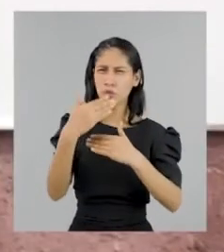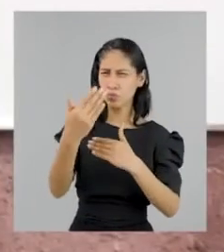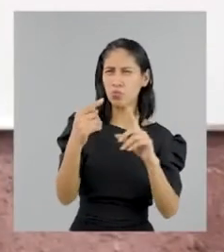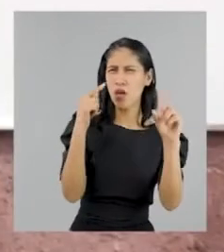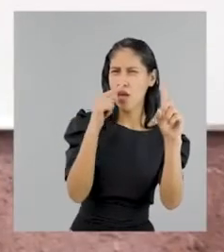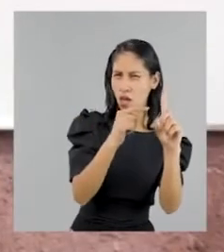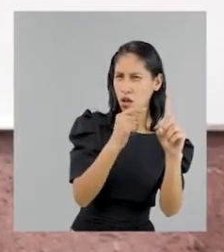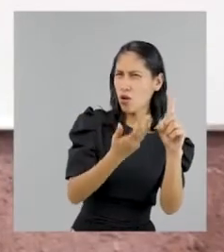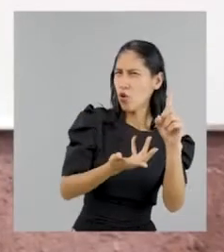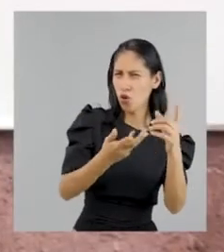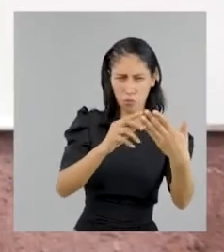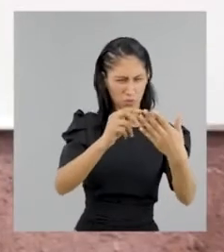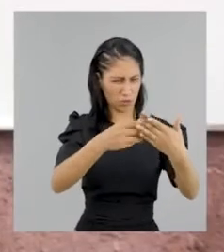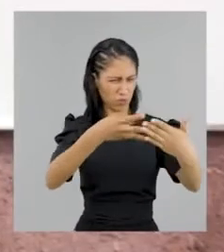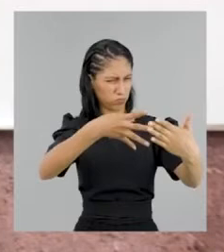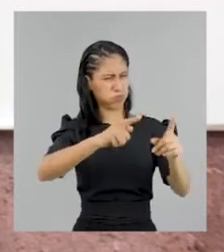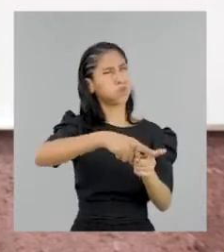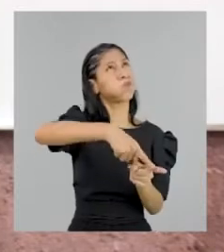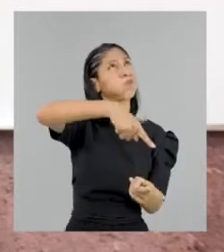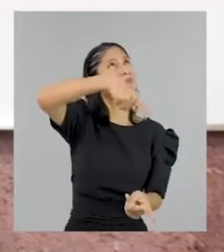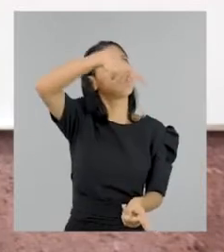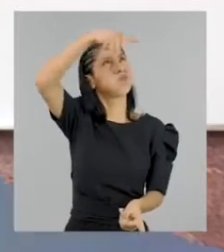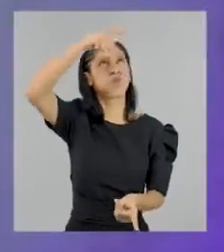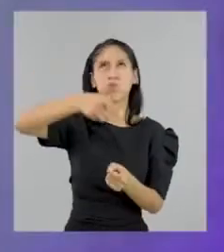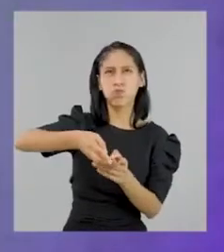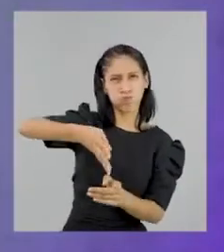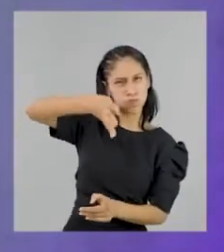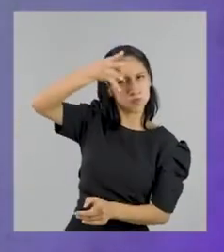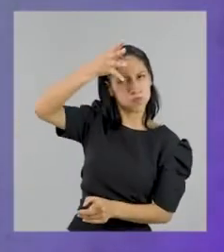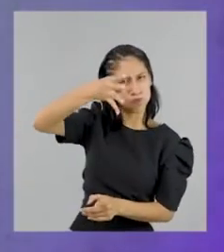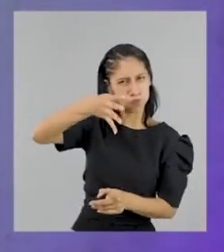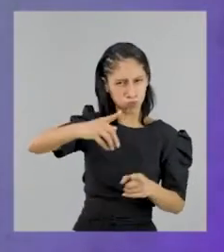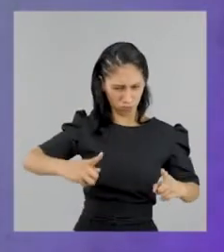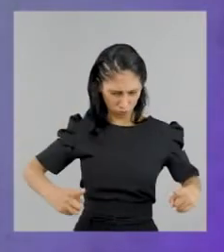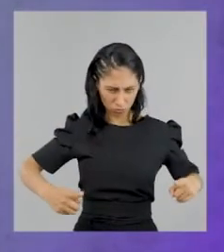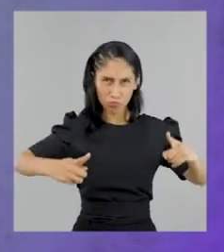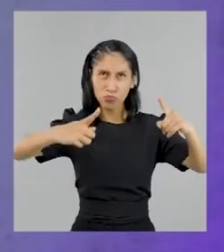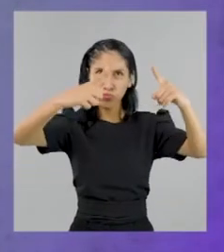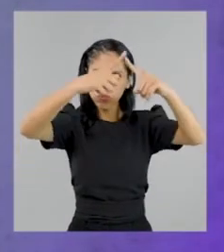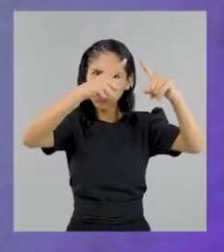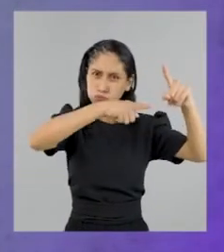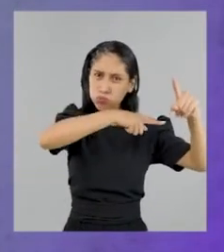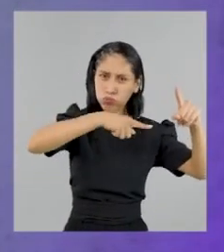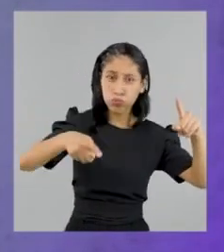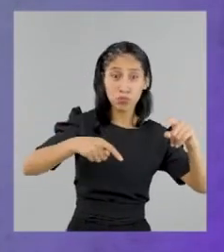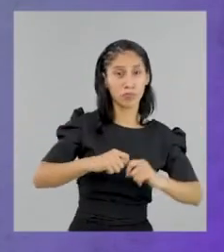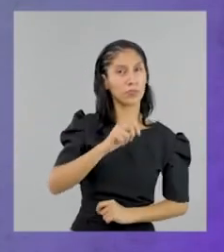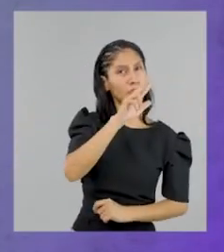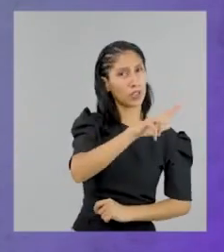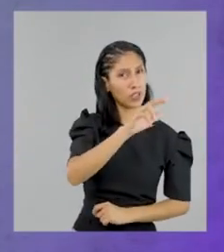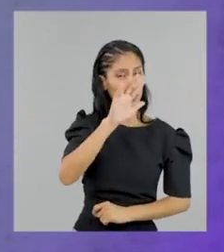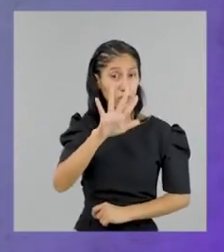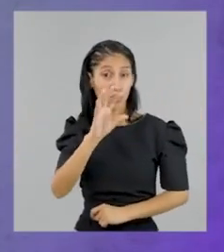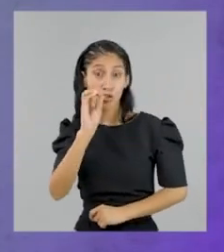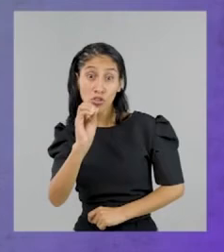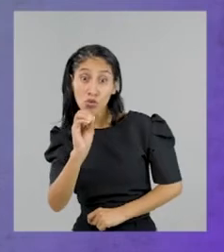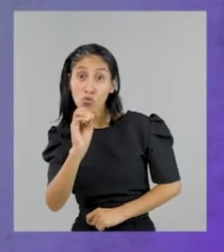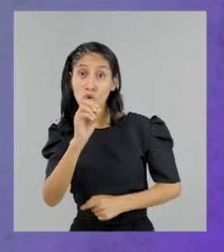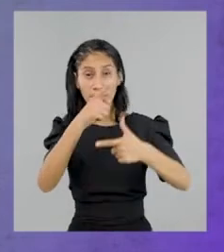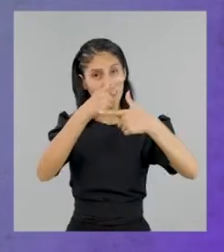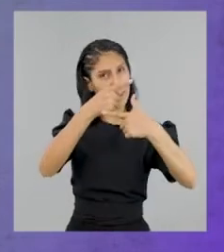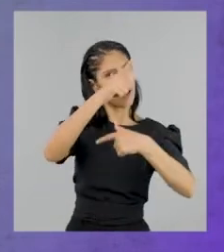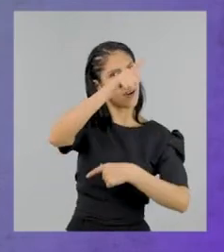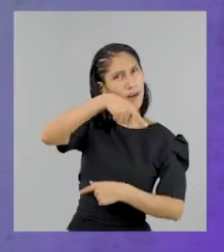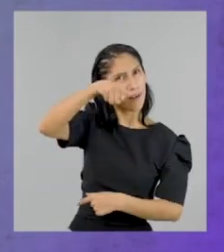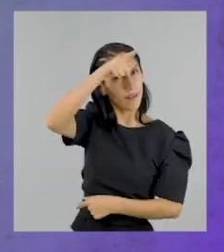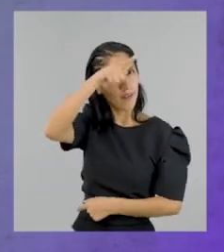Un topógrafo observa la altura de 350 por raíz cuadrada de 3 metros de una montaña